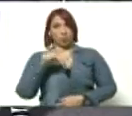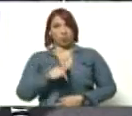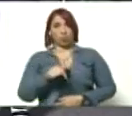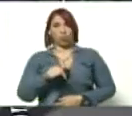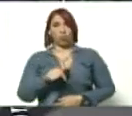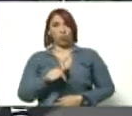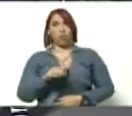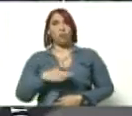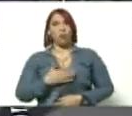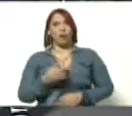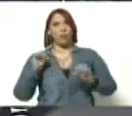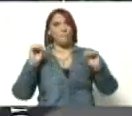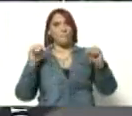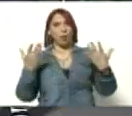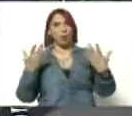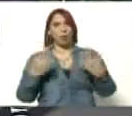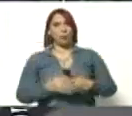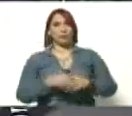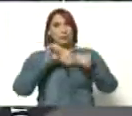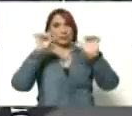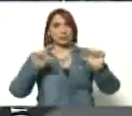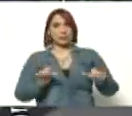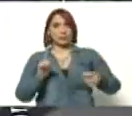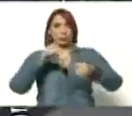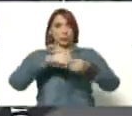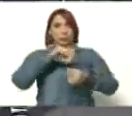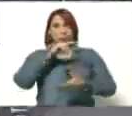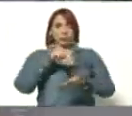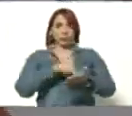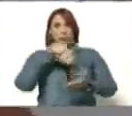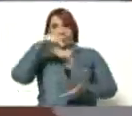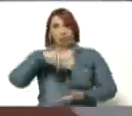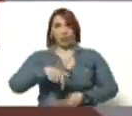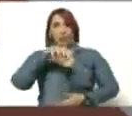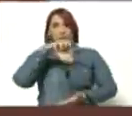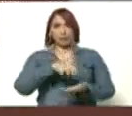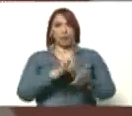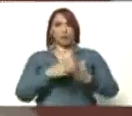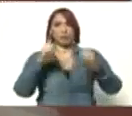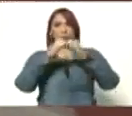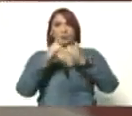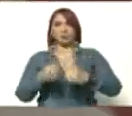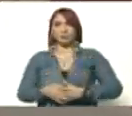este lanzamiento del Sistema Nacional de Ingreso aquí en el Estado de Anzoátegui.